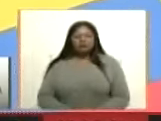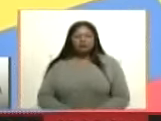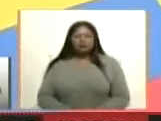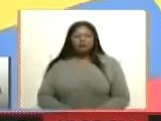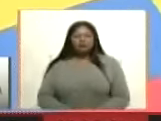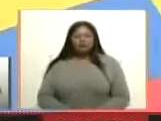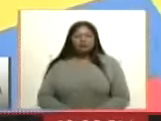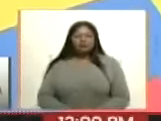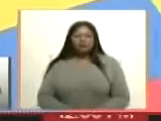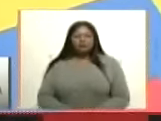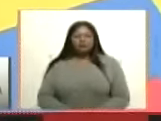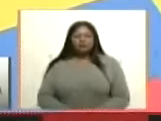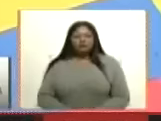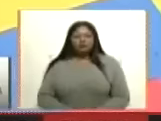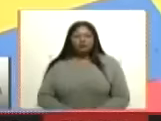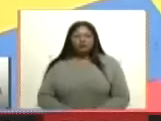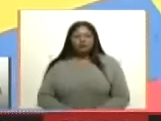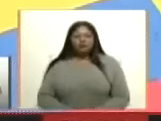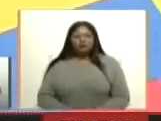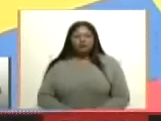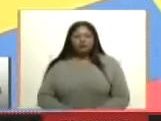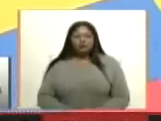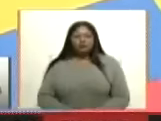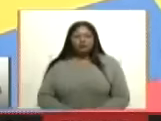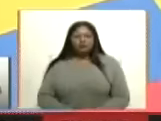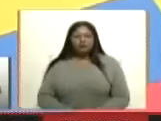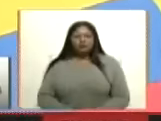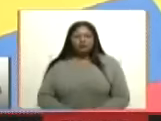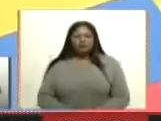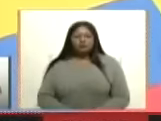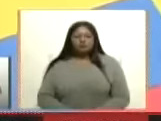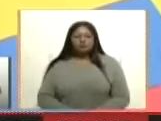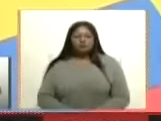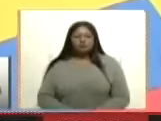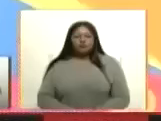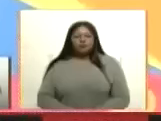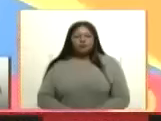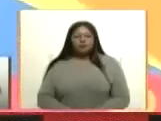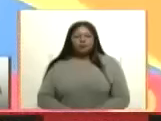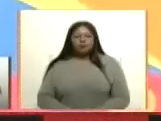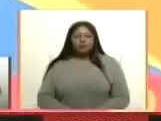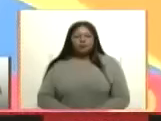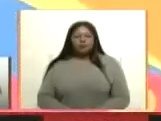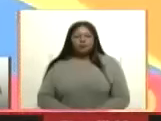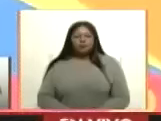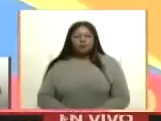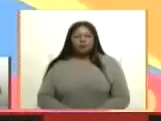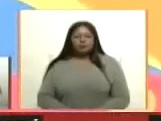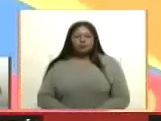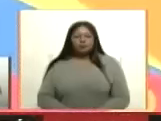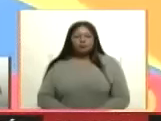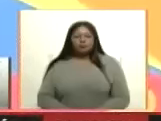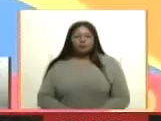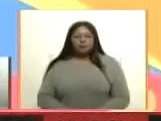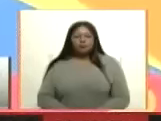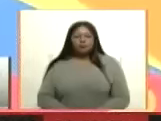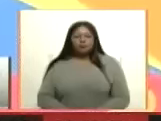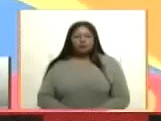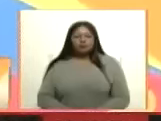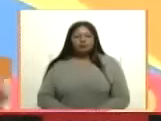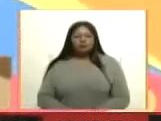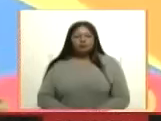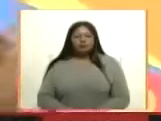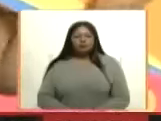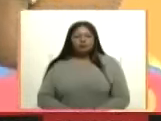hermoso tricolor nacional levantado por el pueblo guaro pueblo que además tiene más de cinco siglos habitando el